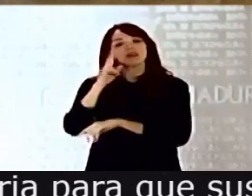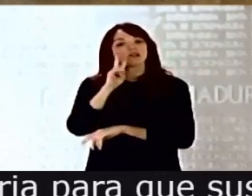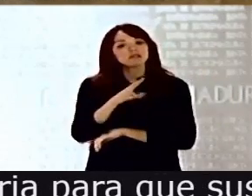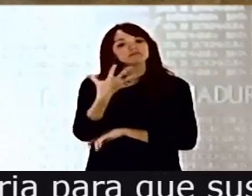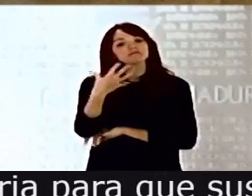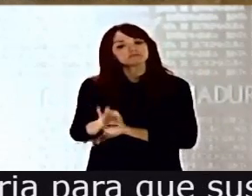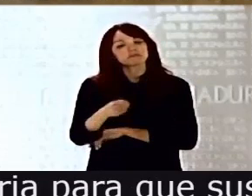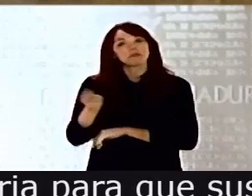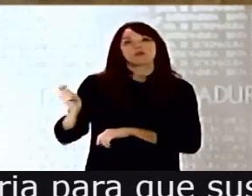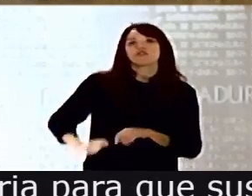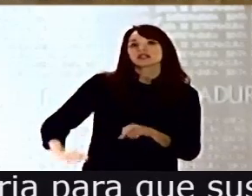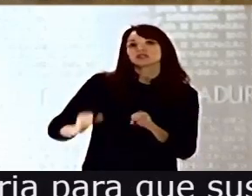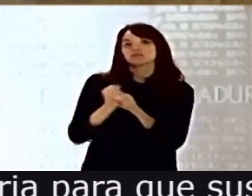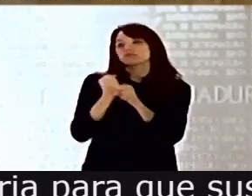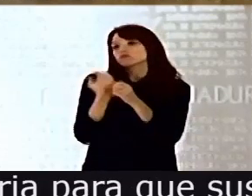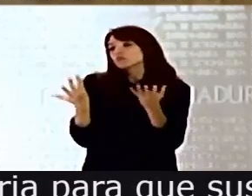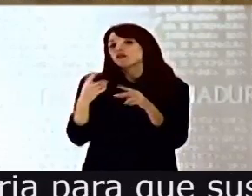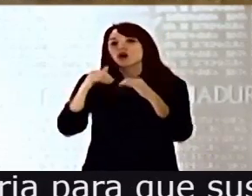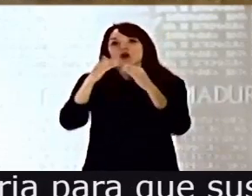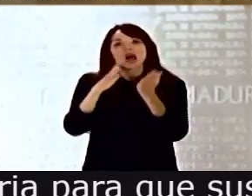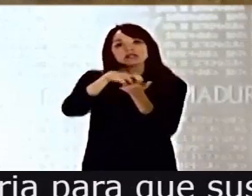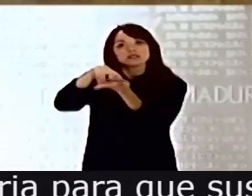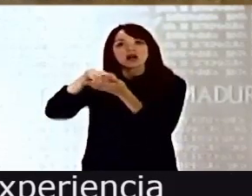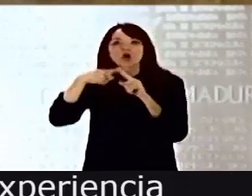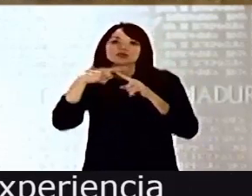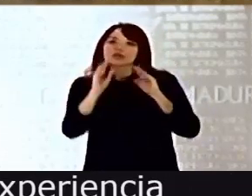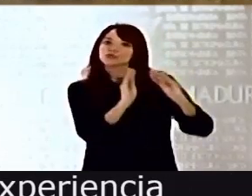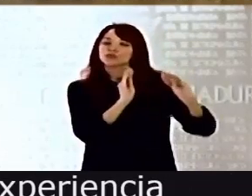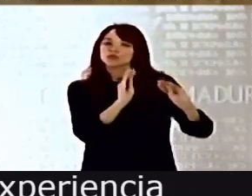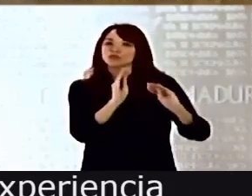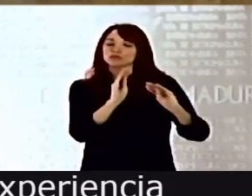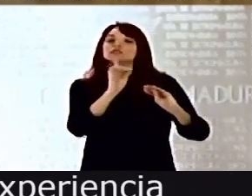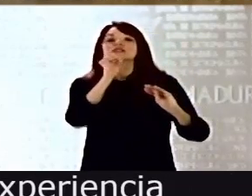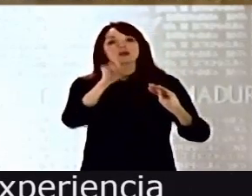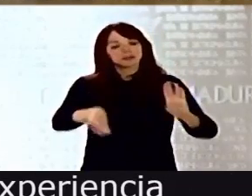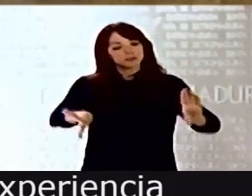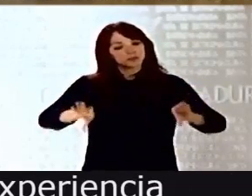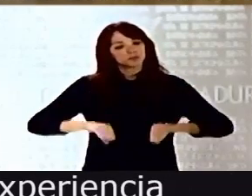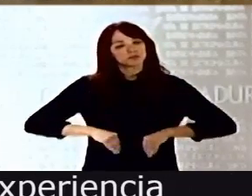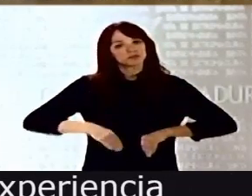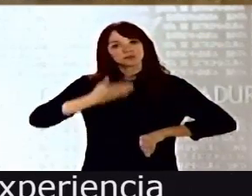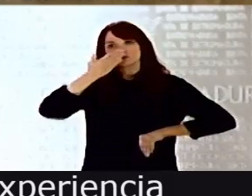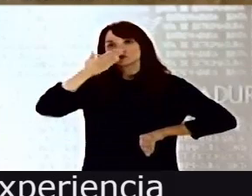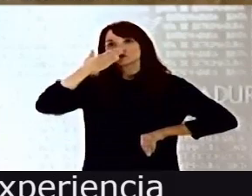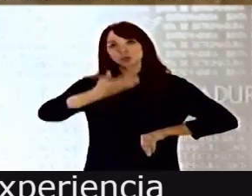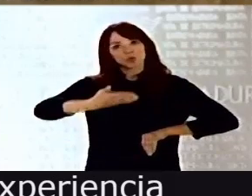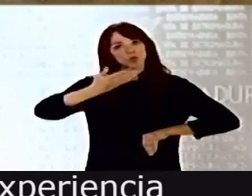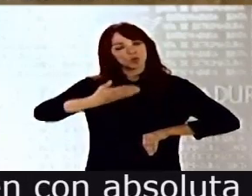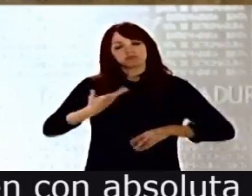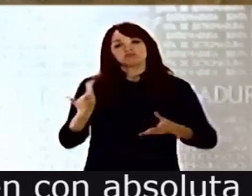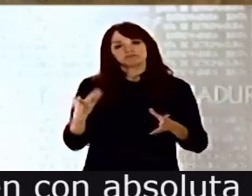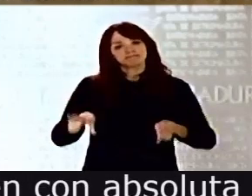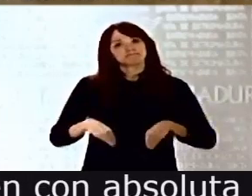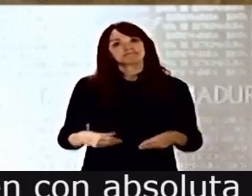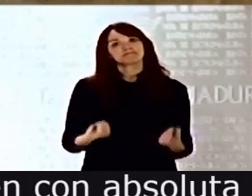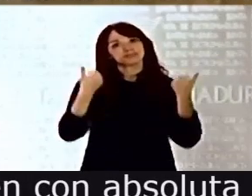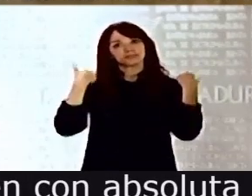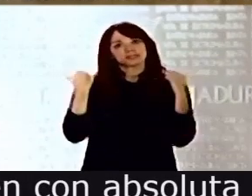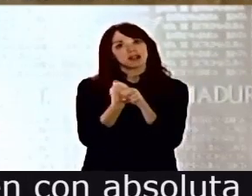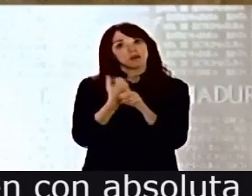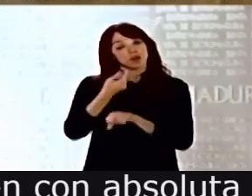experiencia profesional, sus posesiones, sus bienes y que asumen con absoluta franqueza y honestidad un puesto tan